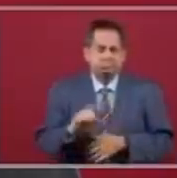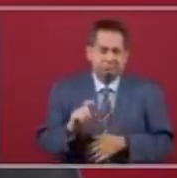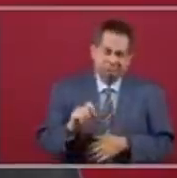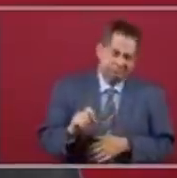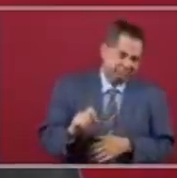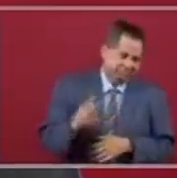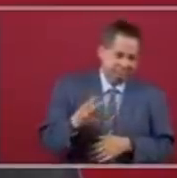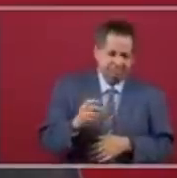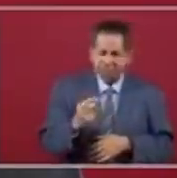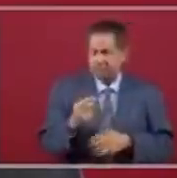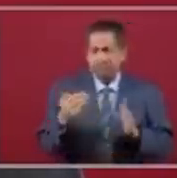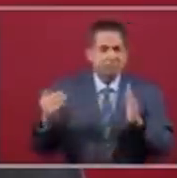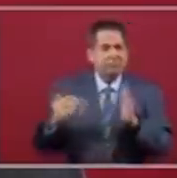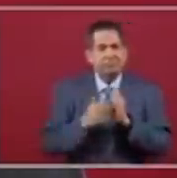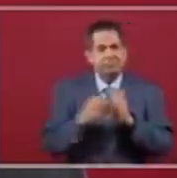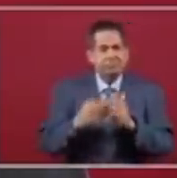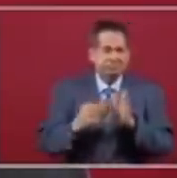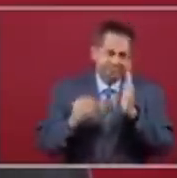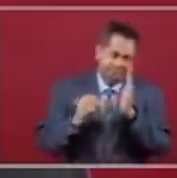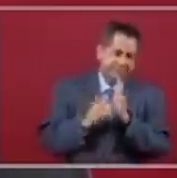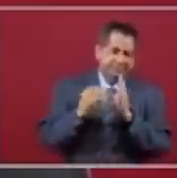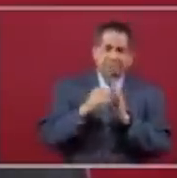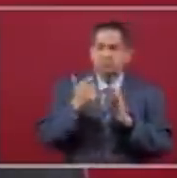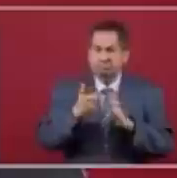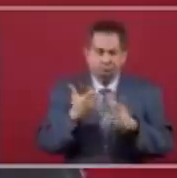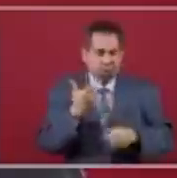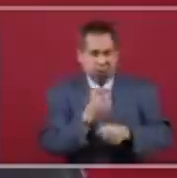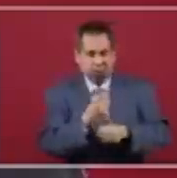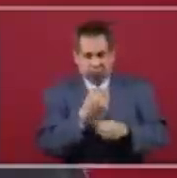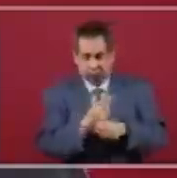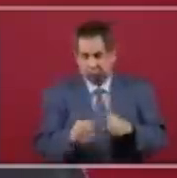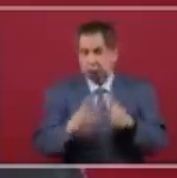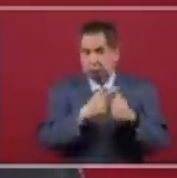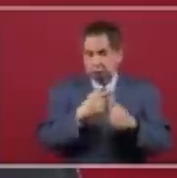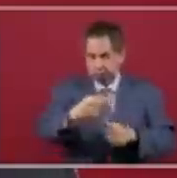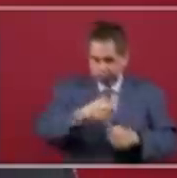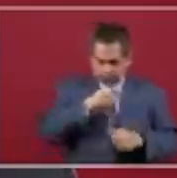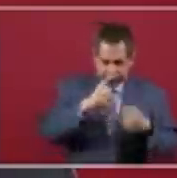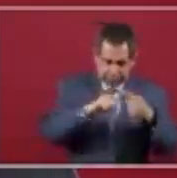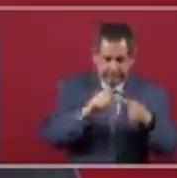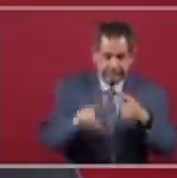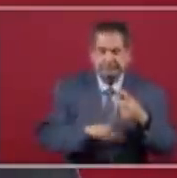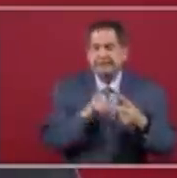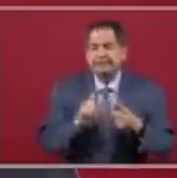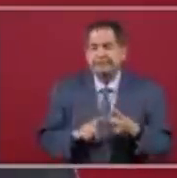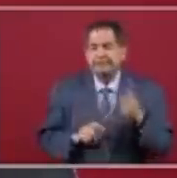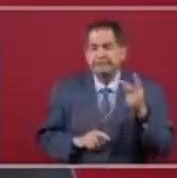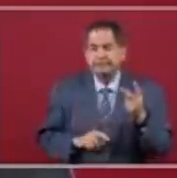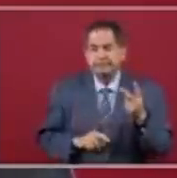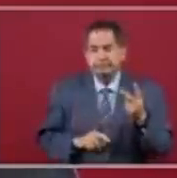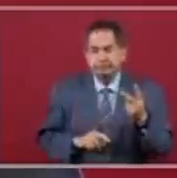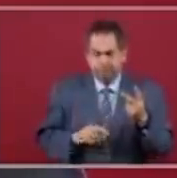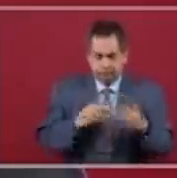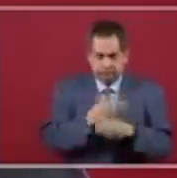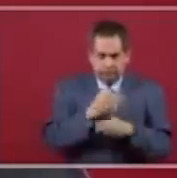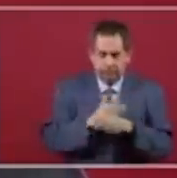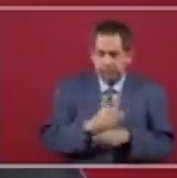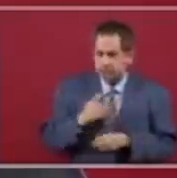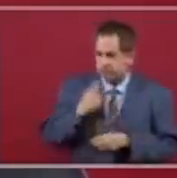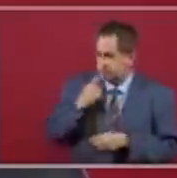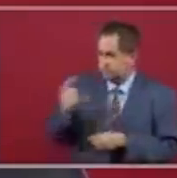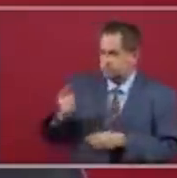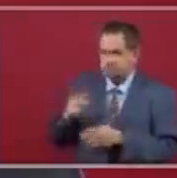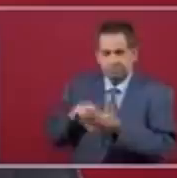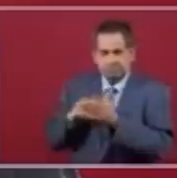23, 25 mil millones de pesos. Esa es su primer pregunta. Ahora mismo voy a hablar con